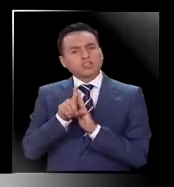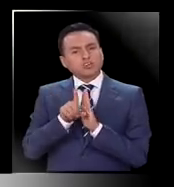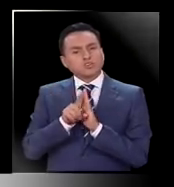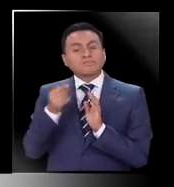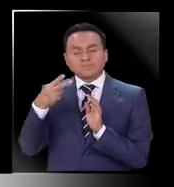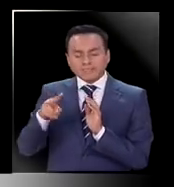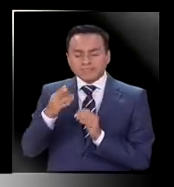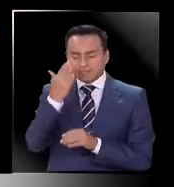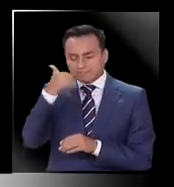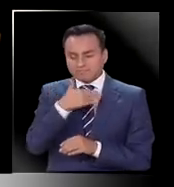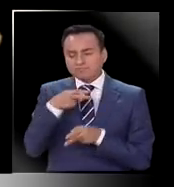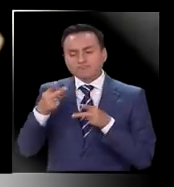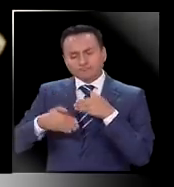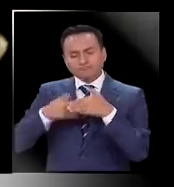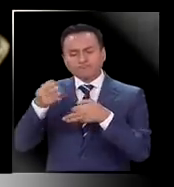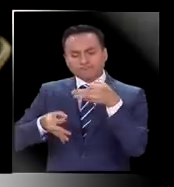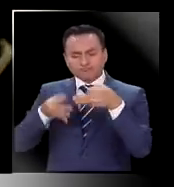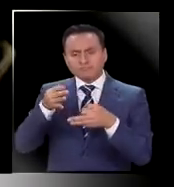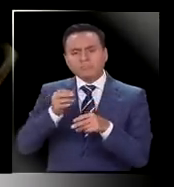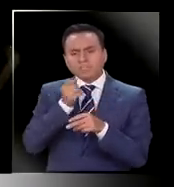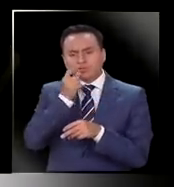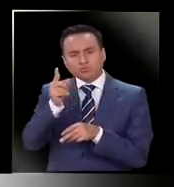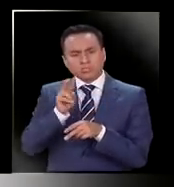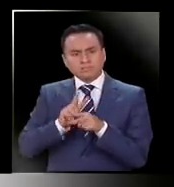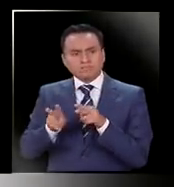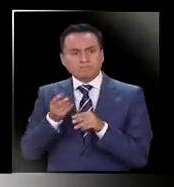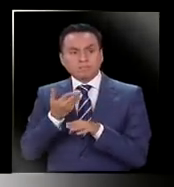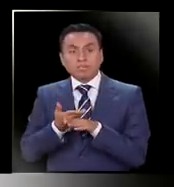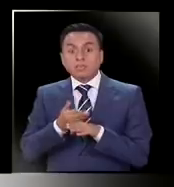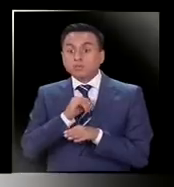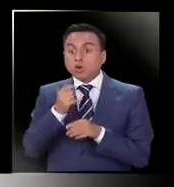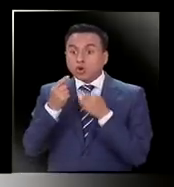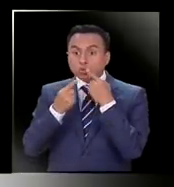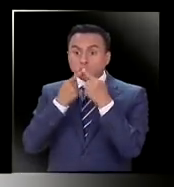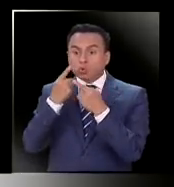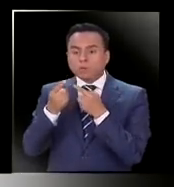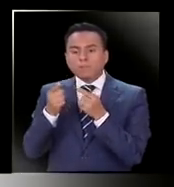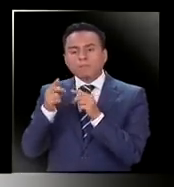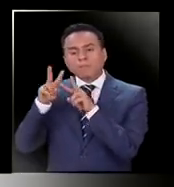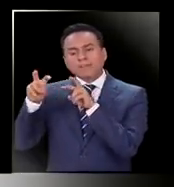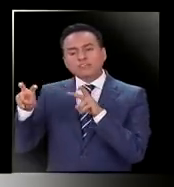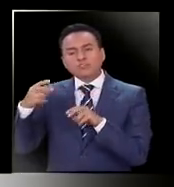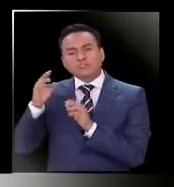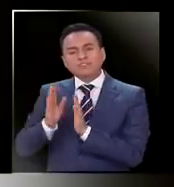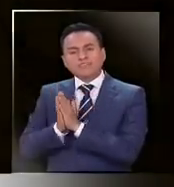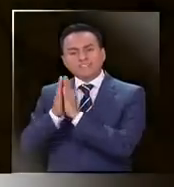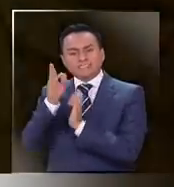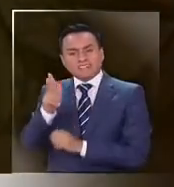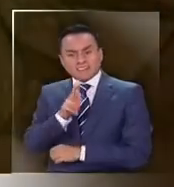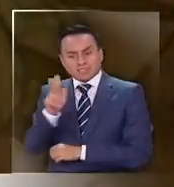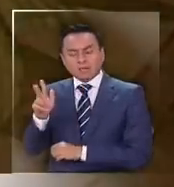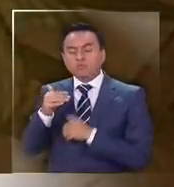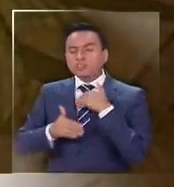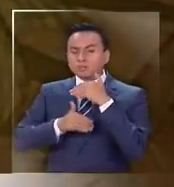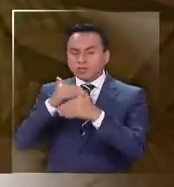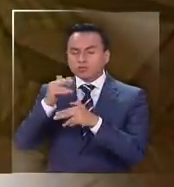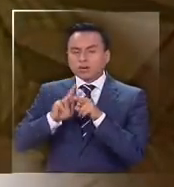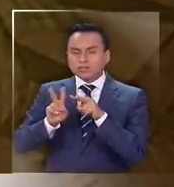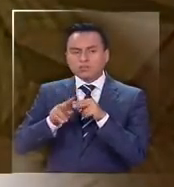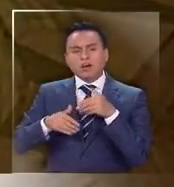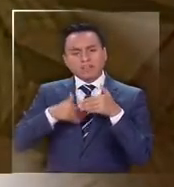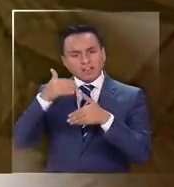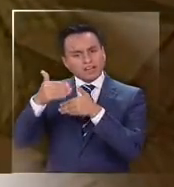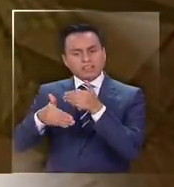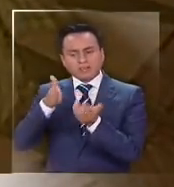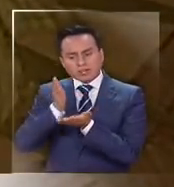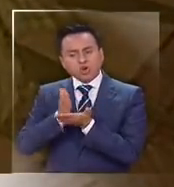proceso judicial a partir de estas denuncias. Dice que se consultó a peritos de la Santa Sede y que el procedimiento se ha llevado adelante